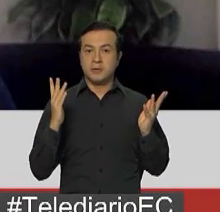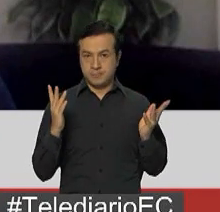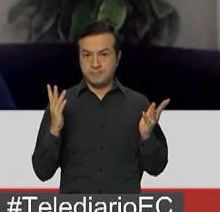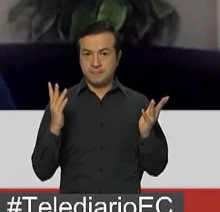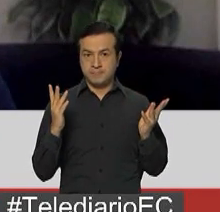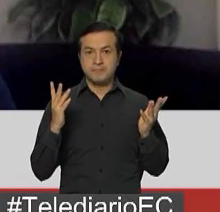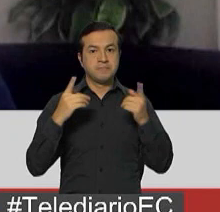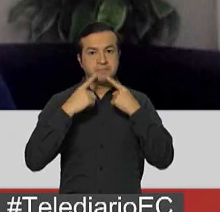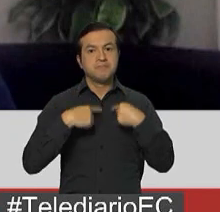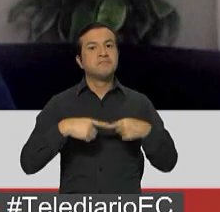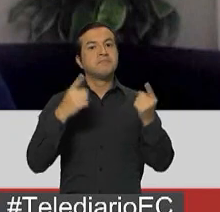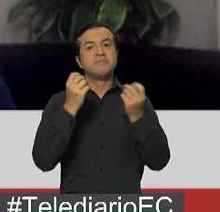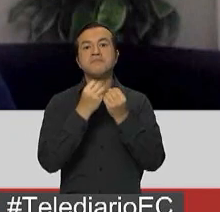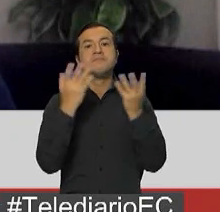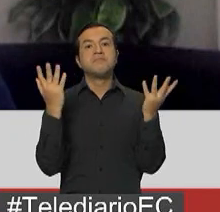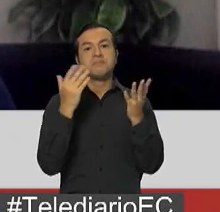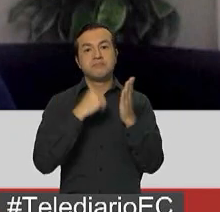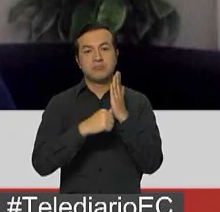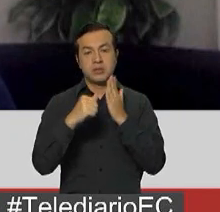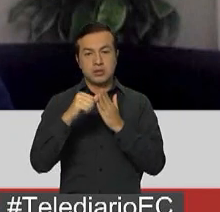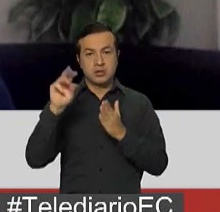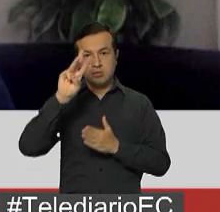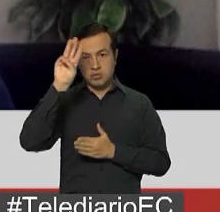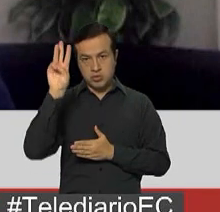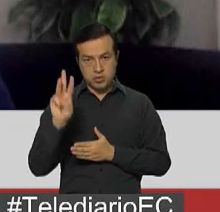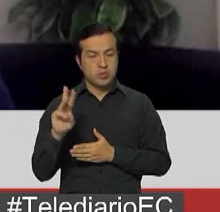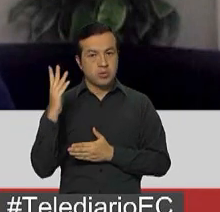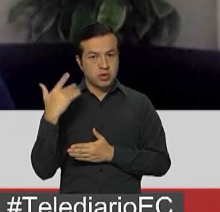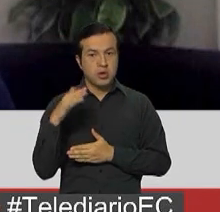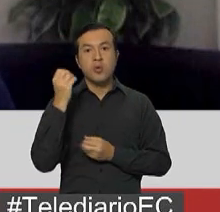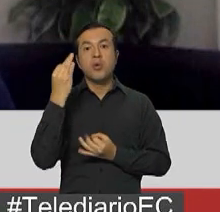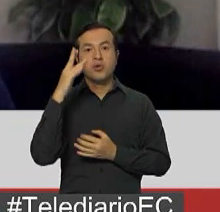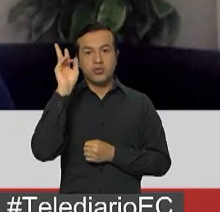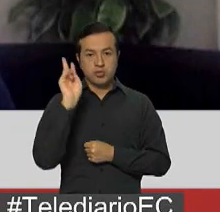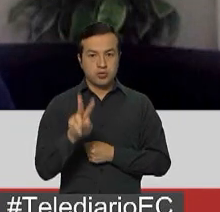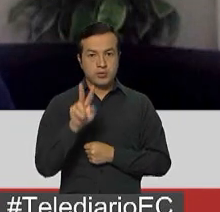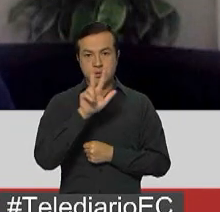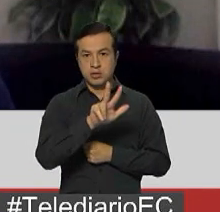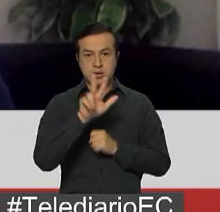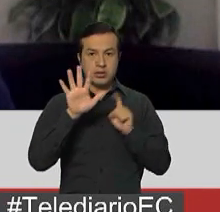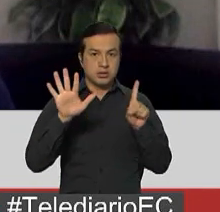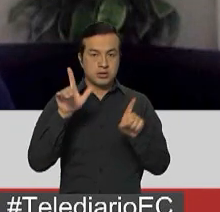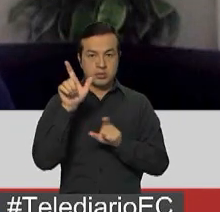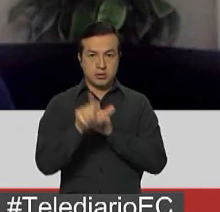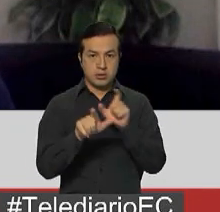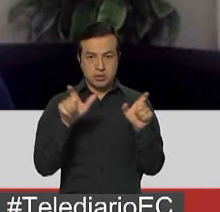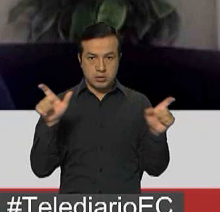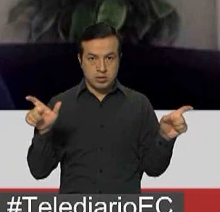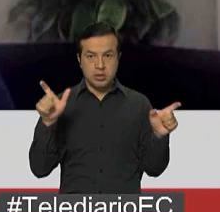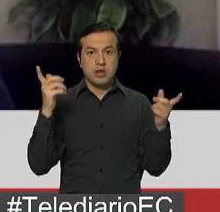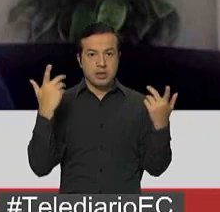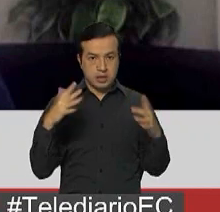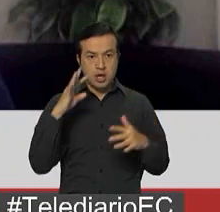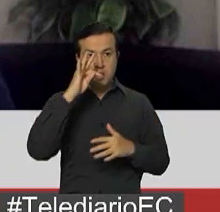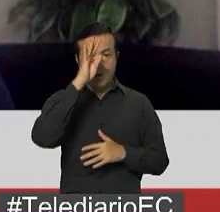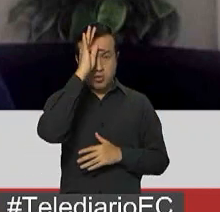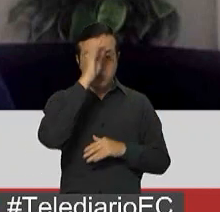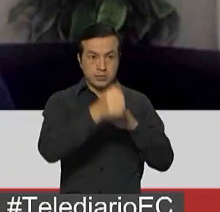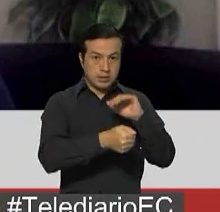y ratificado ya través del ministerio de salud 2000 36 casos con alta hospitalaria